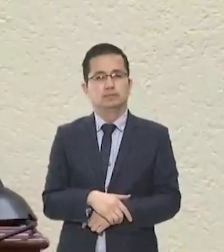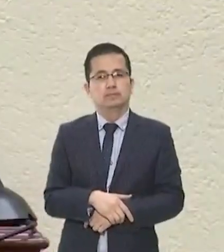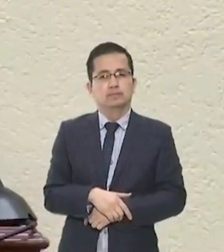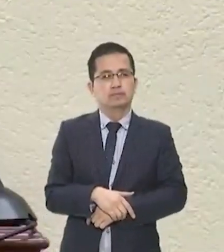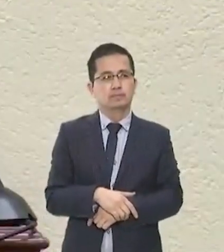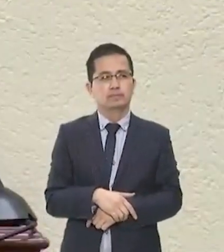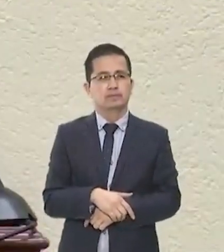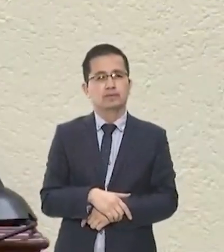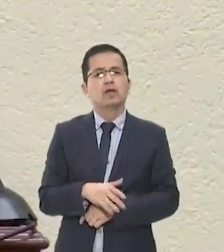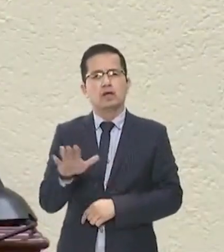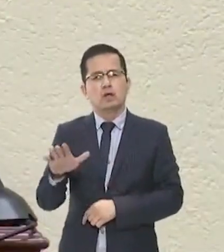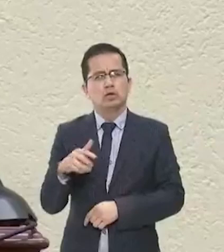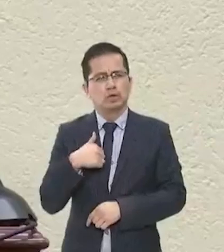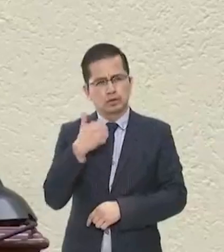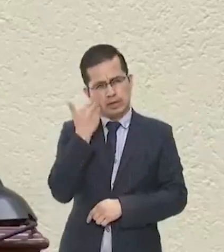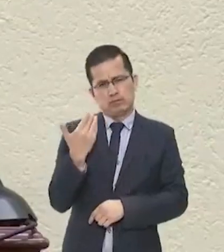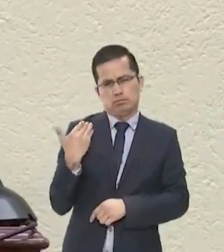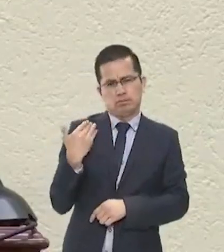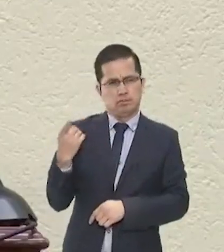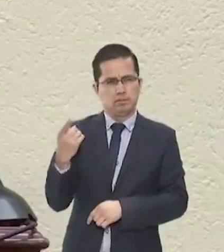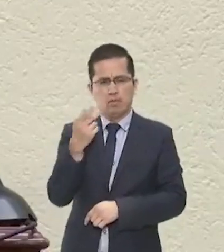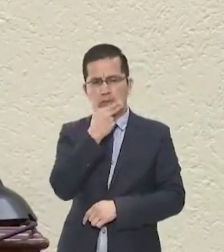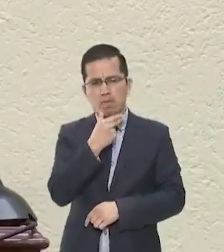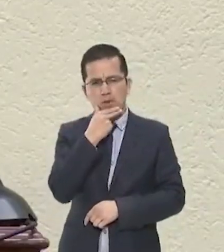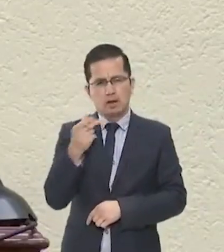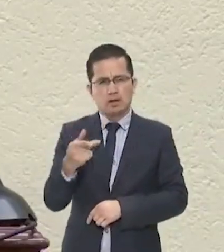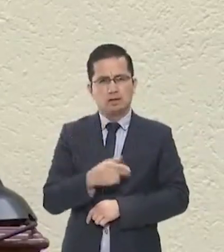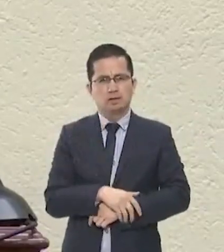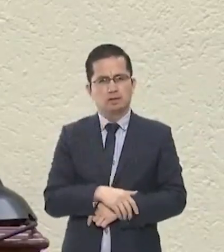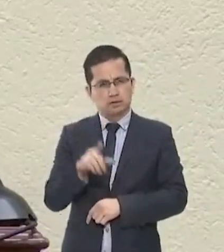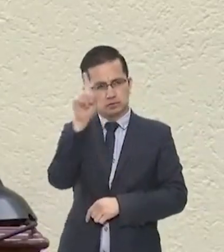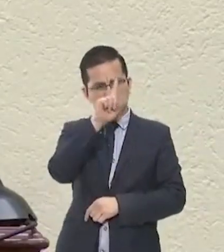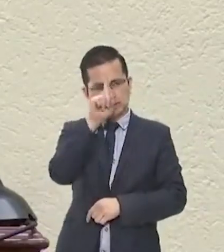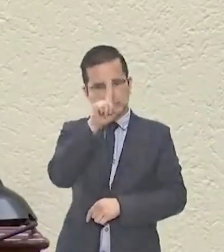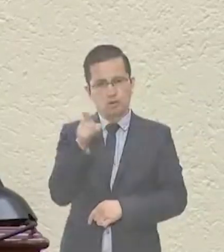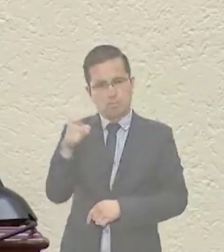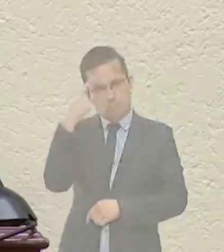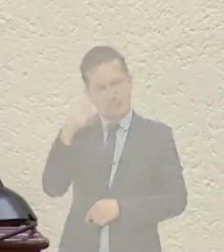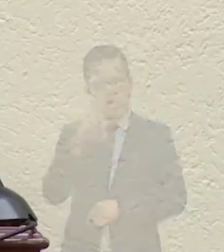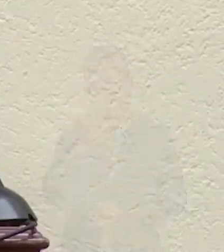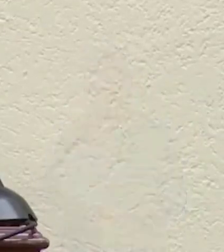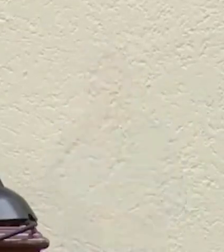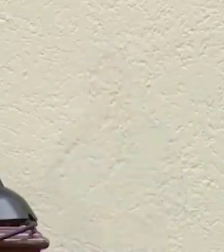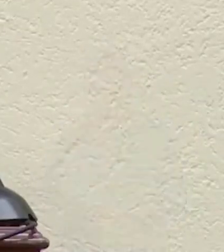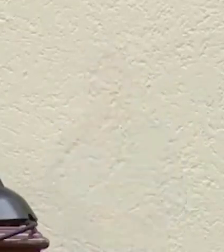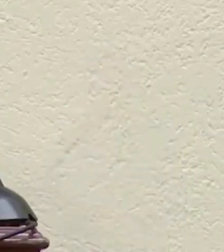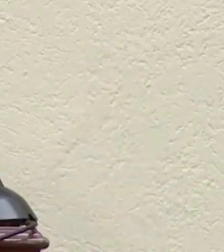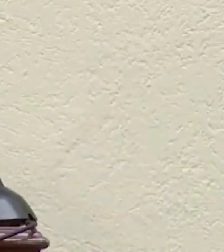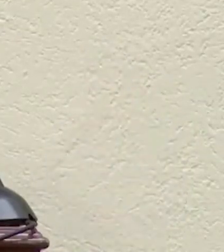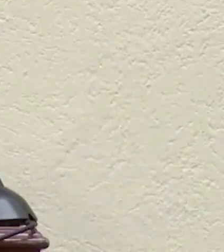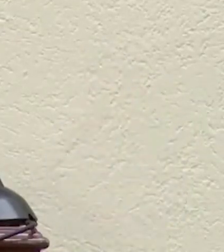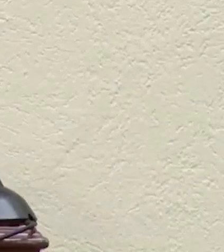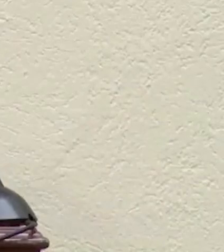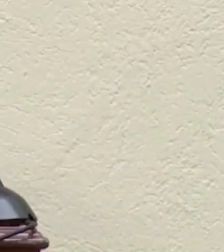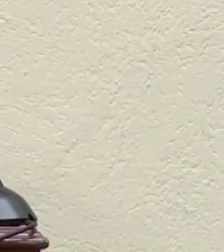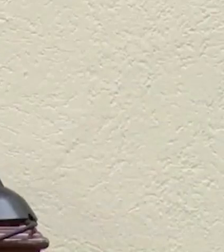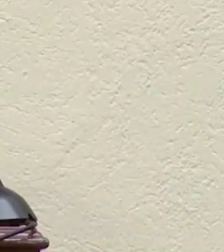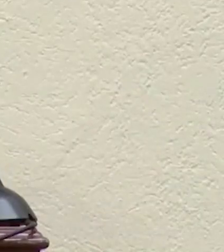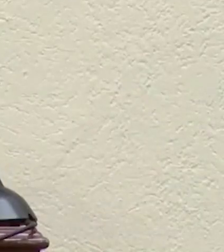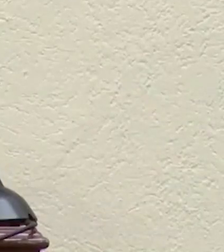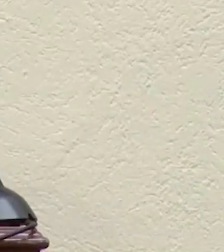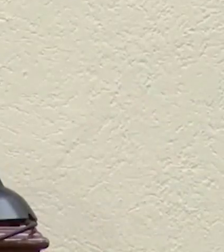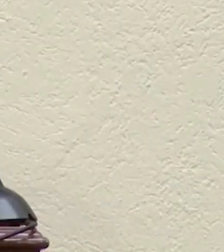más de 9.7 millones de firmas entregadas en papel, el personal de la Dirección Ejecutiva del Registro Federal de Electores está procesando a su